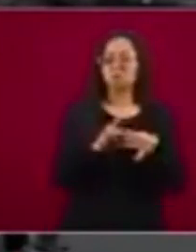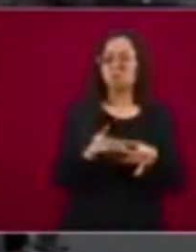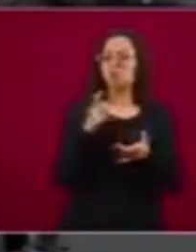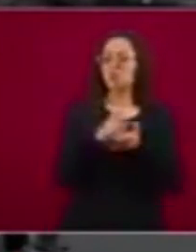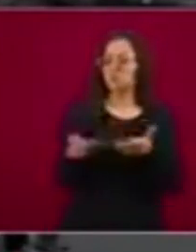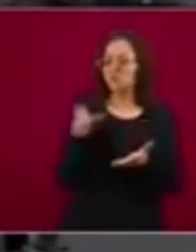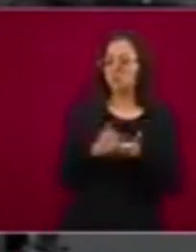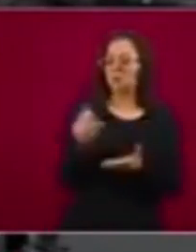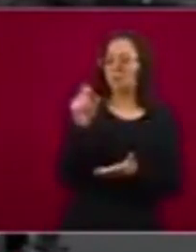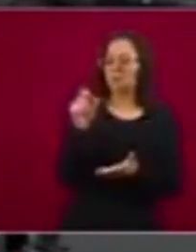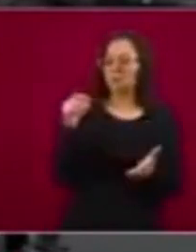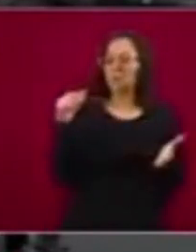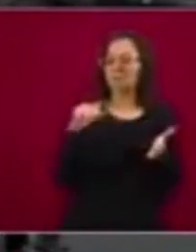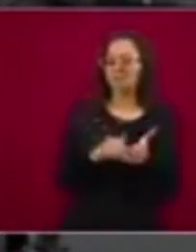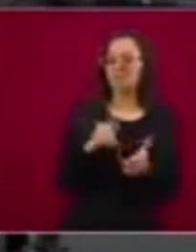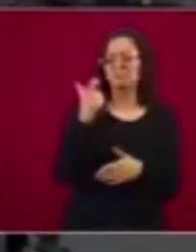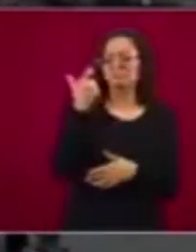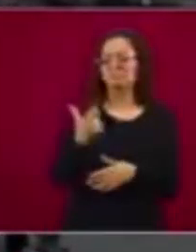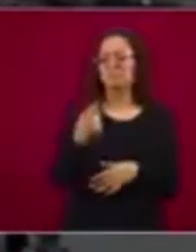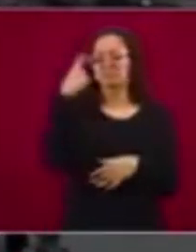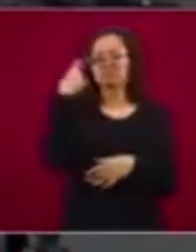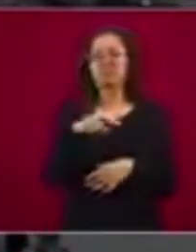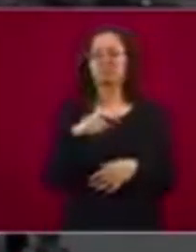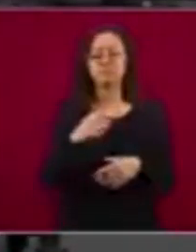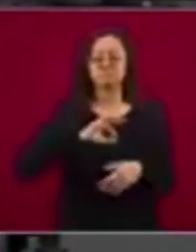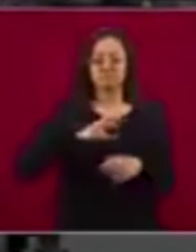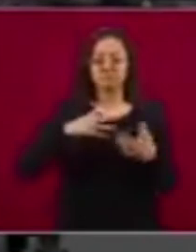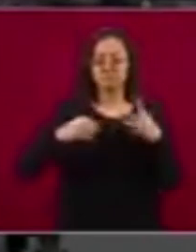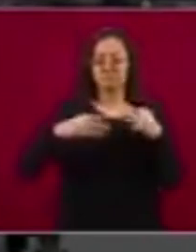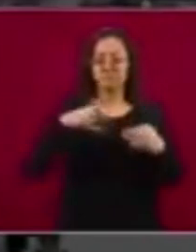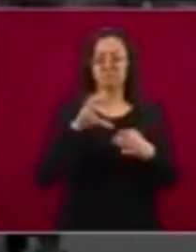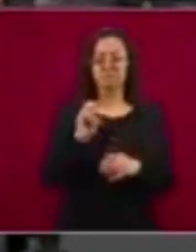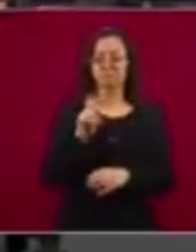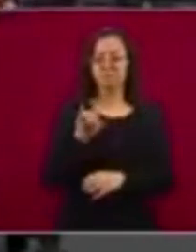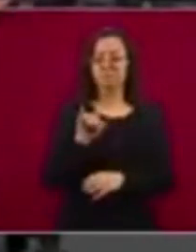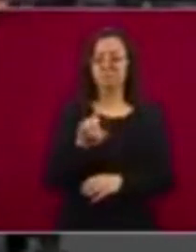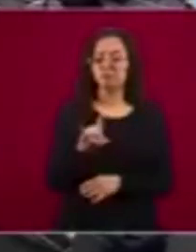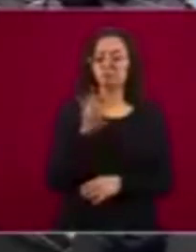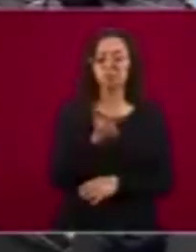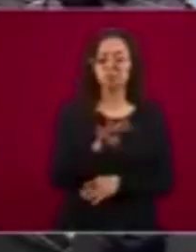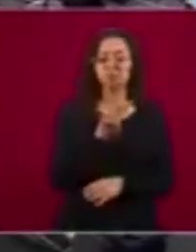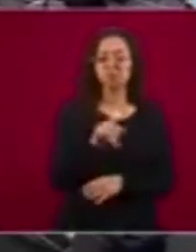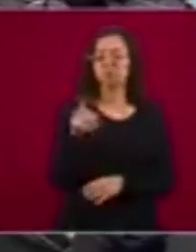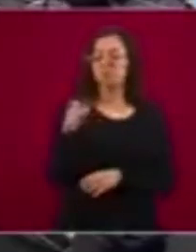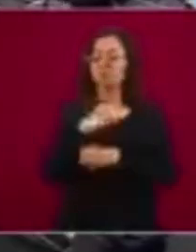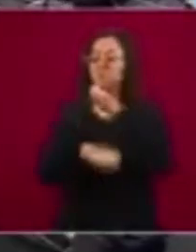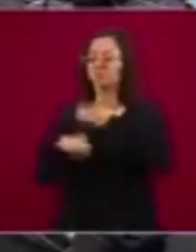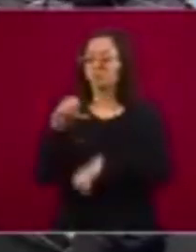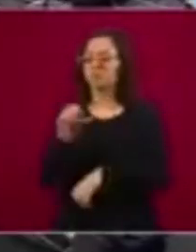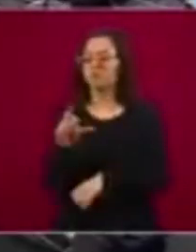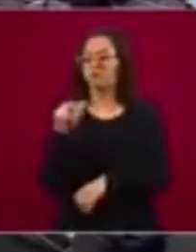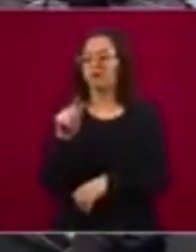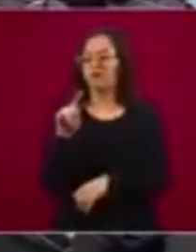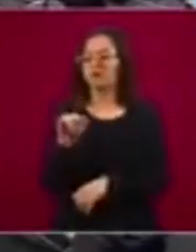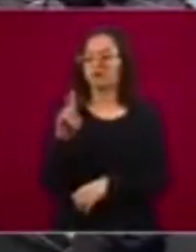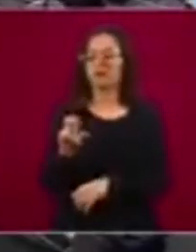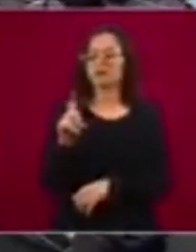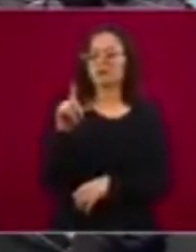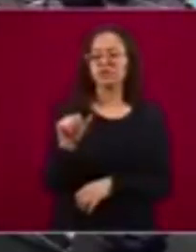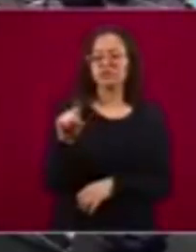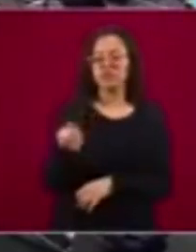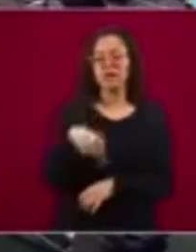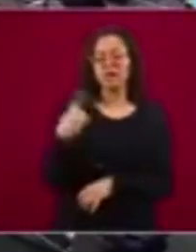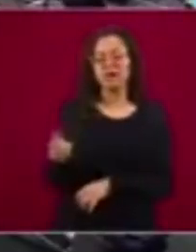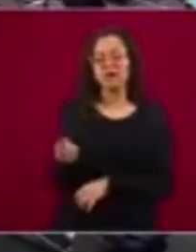médicos para presuntamente atender la emergencia sanitaria de COVID-19 a la empresa Creatividad Vargo, catalogada por la Auditoría Superior de